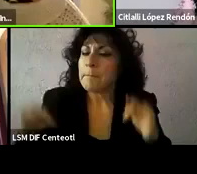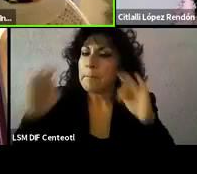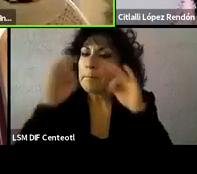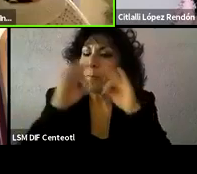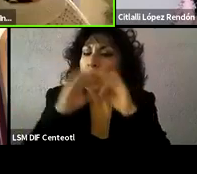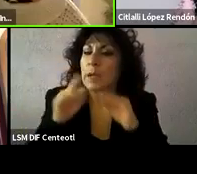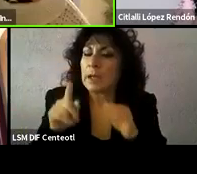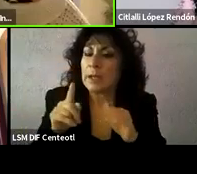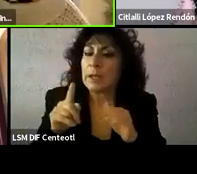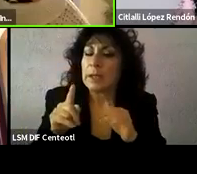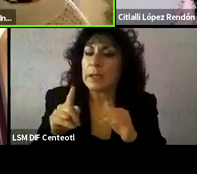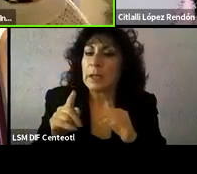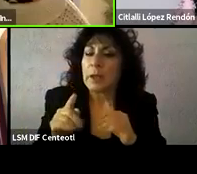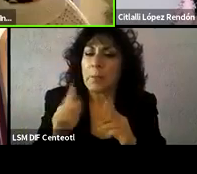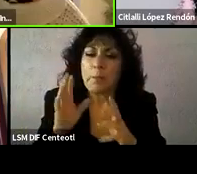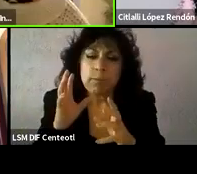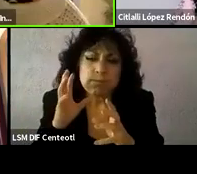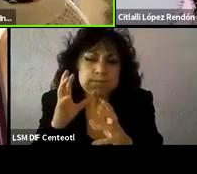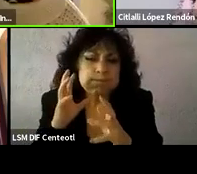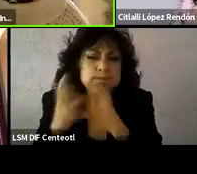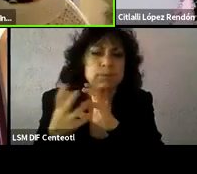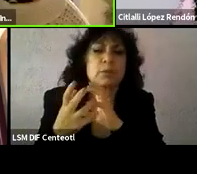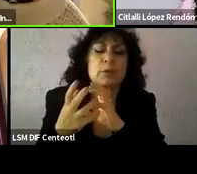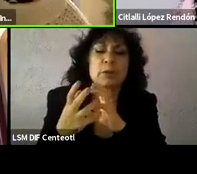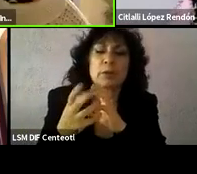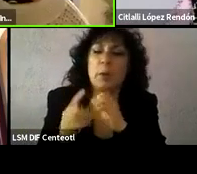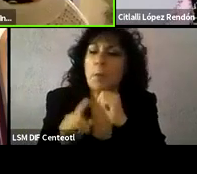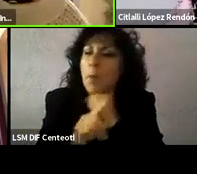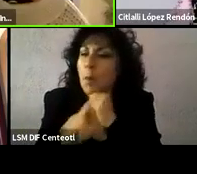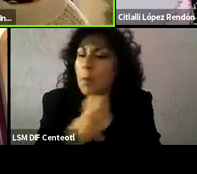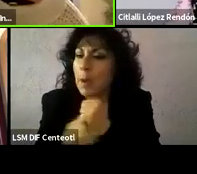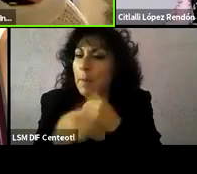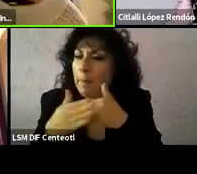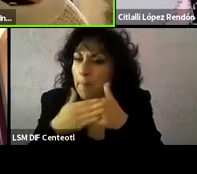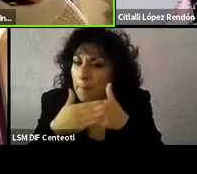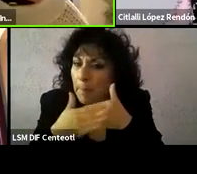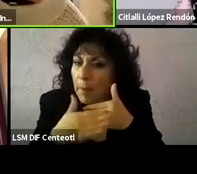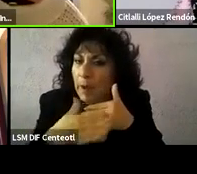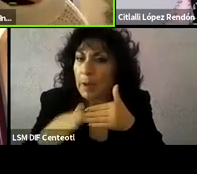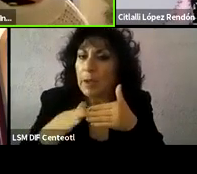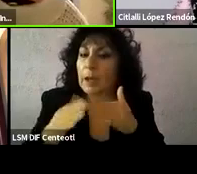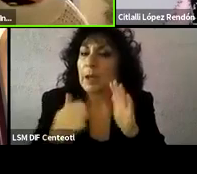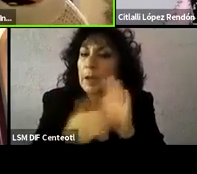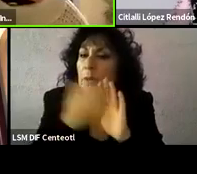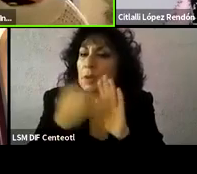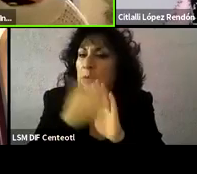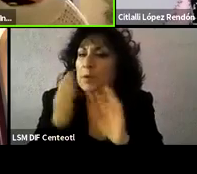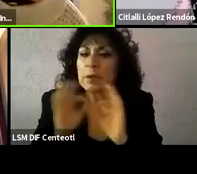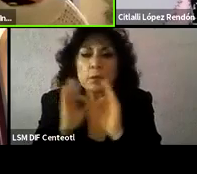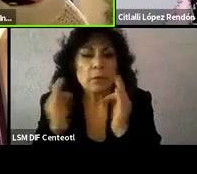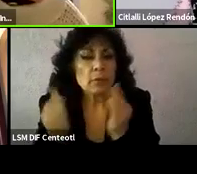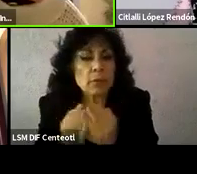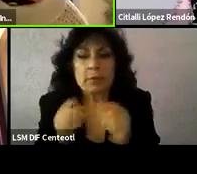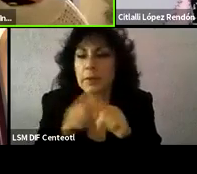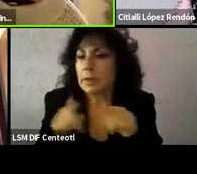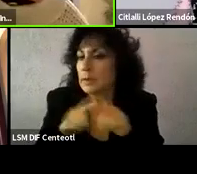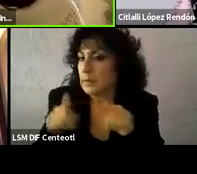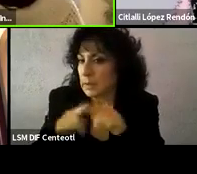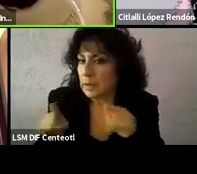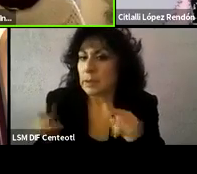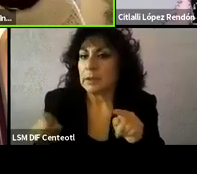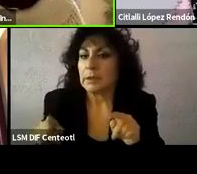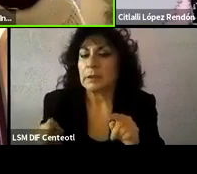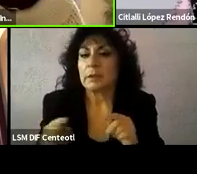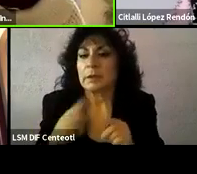podemos empezar a generar estas nuevas posibilidades, estos nuevos acuerdos para llegar a otros lugares. Creo que hasta ahí le dejo por ahora.